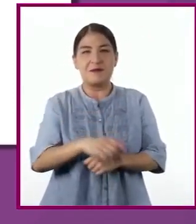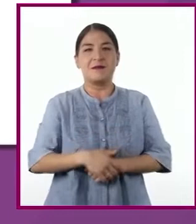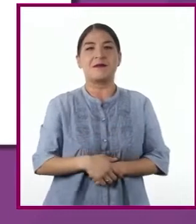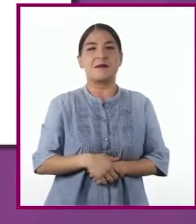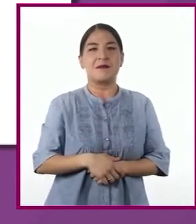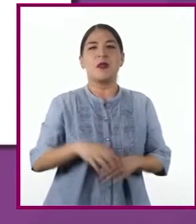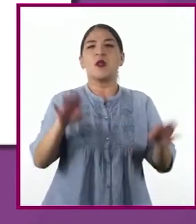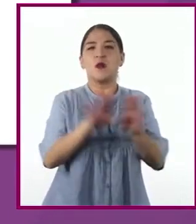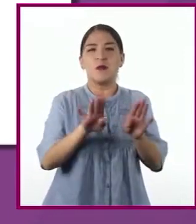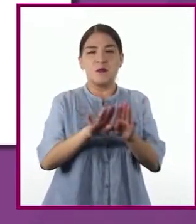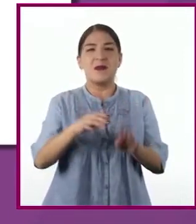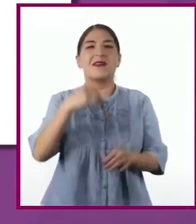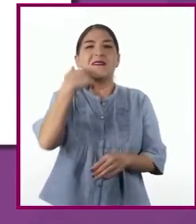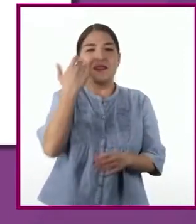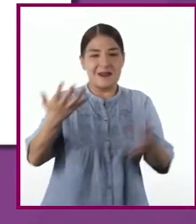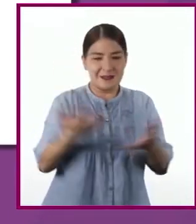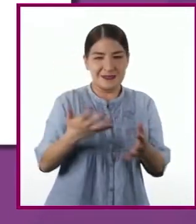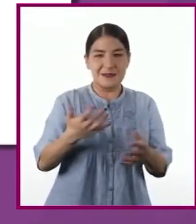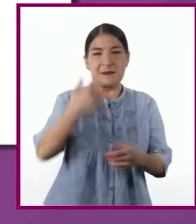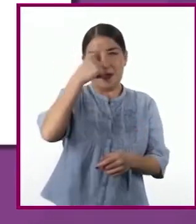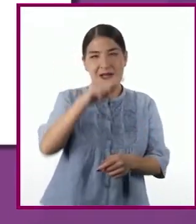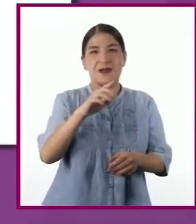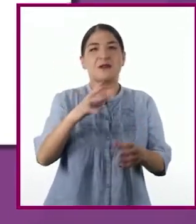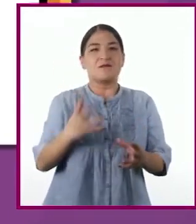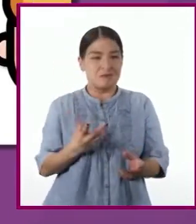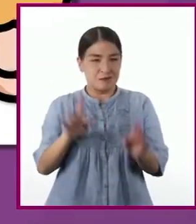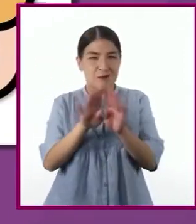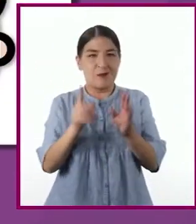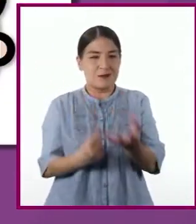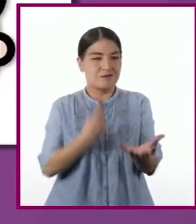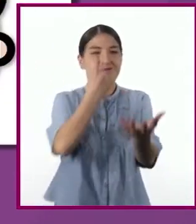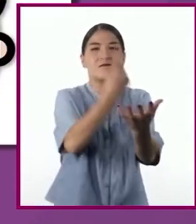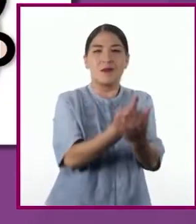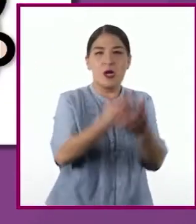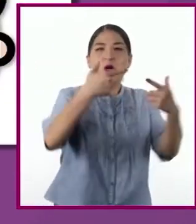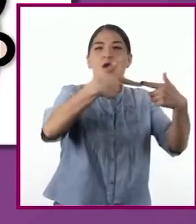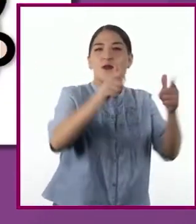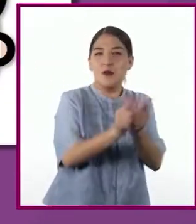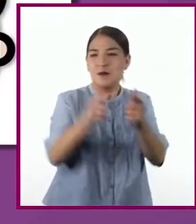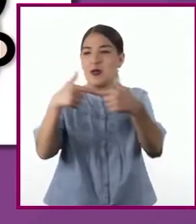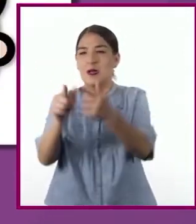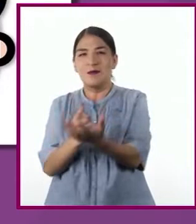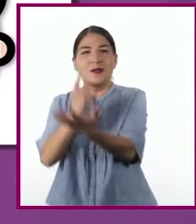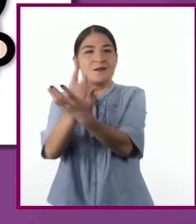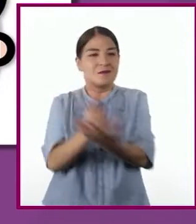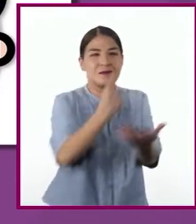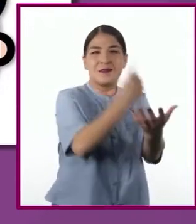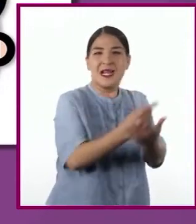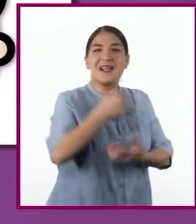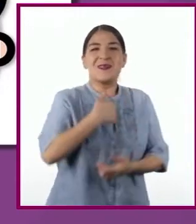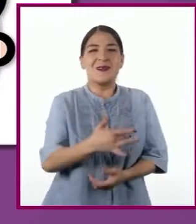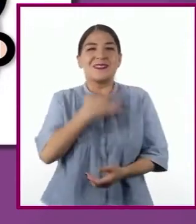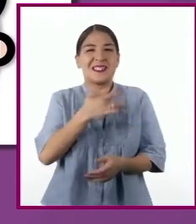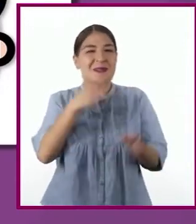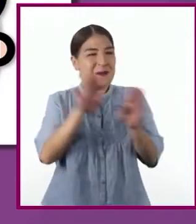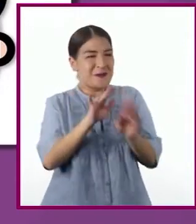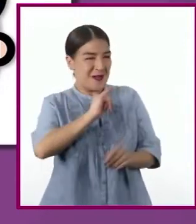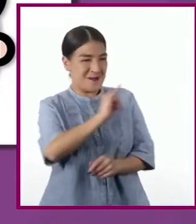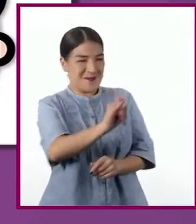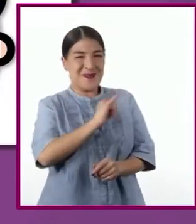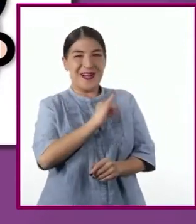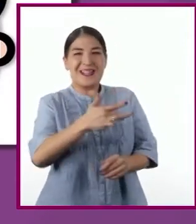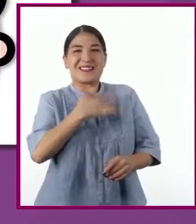poder tener la libertad de asociarnos, de agruparnos con aquellas personas con las que tenemos esa identidad,